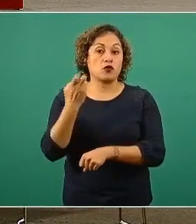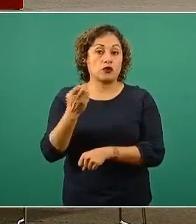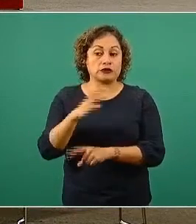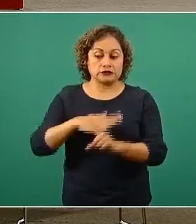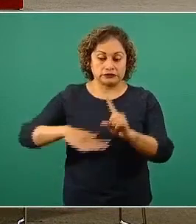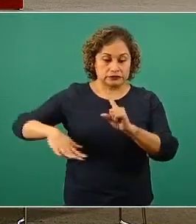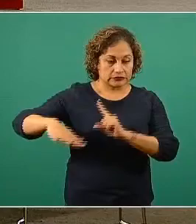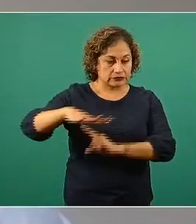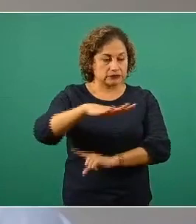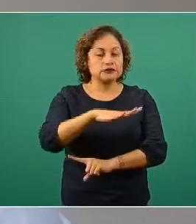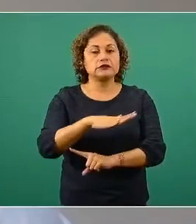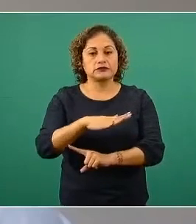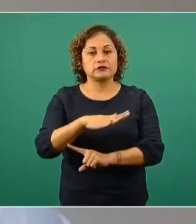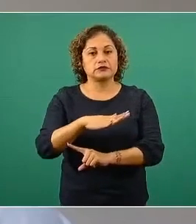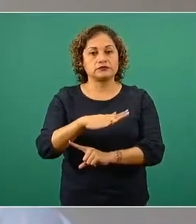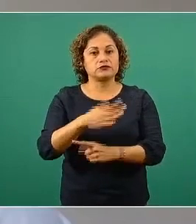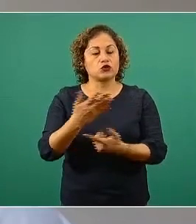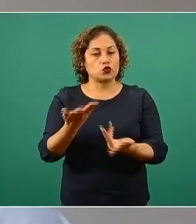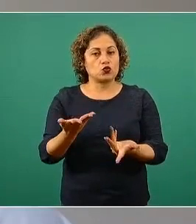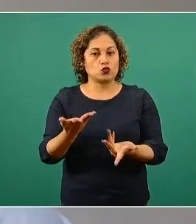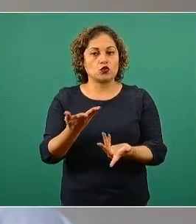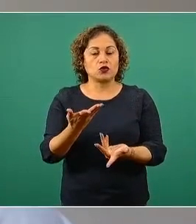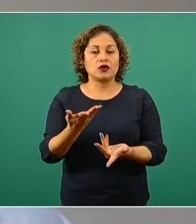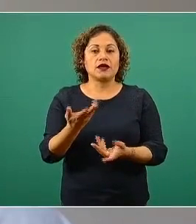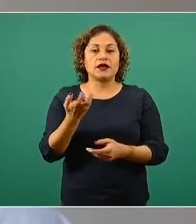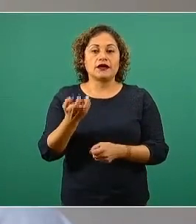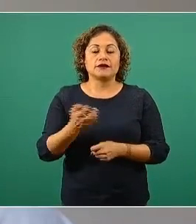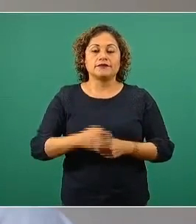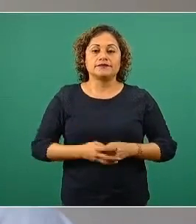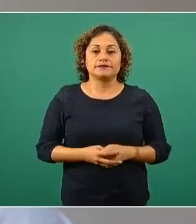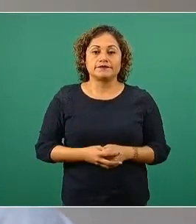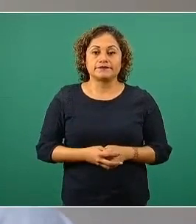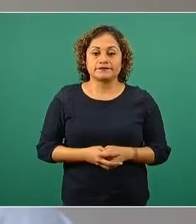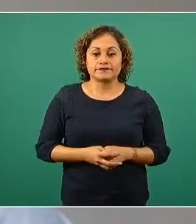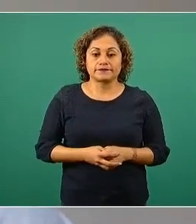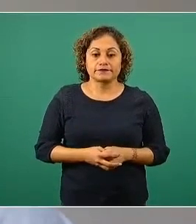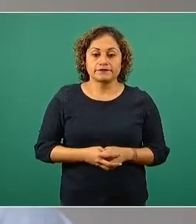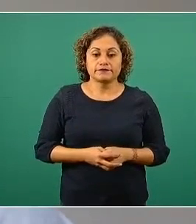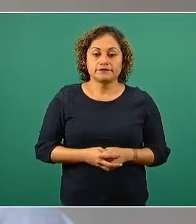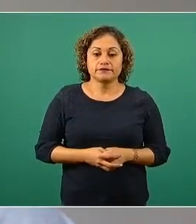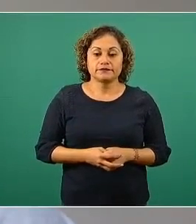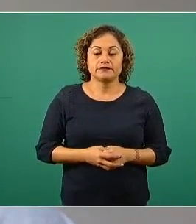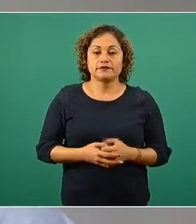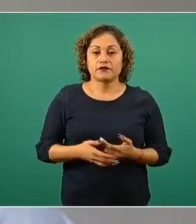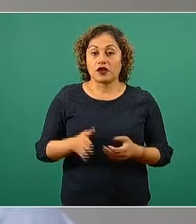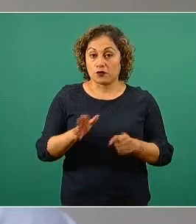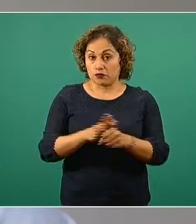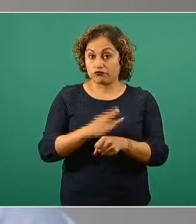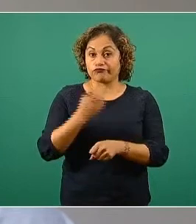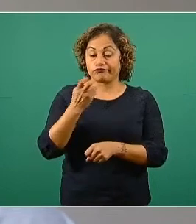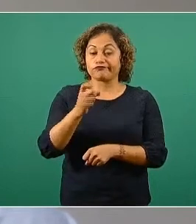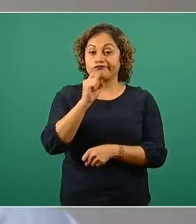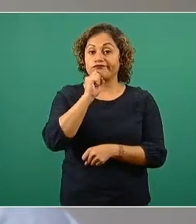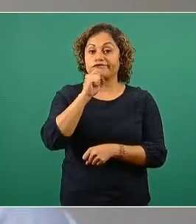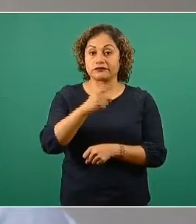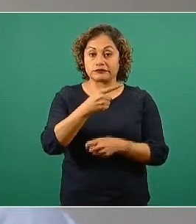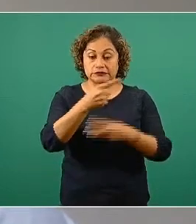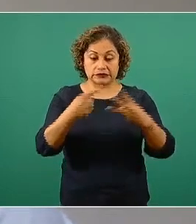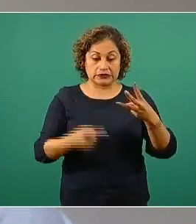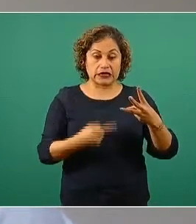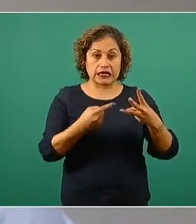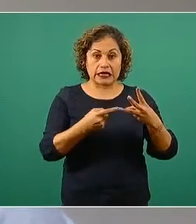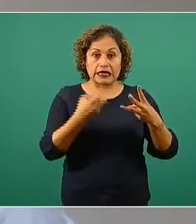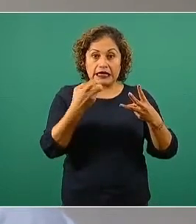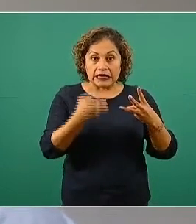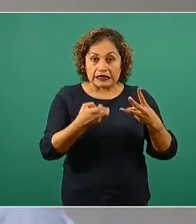cargas importantes de esta afectación y obviamente del incremento de este indicador. Entonces,